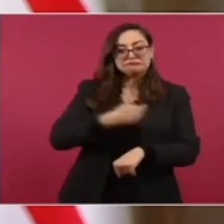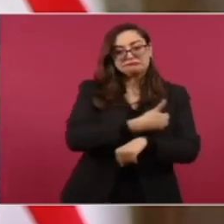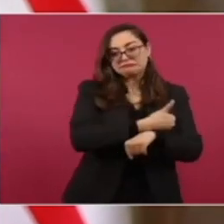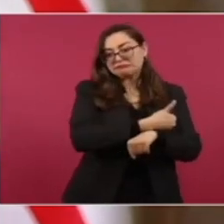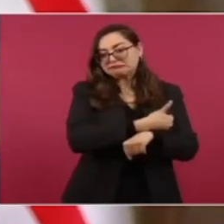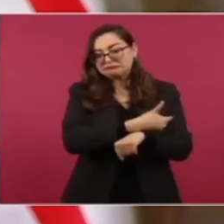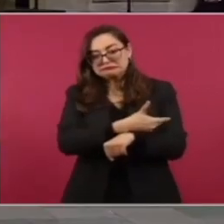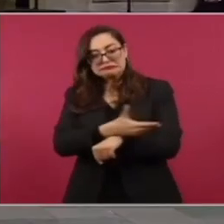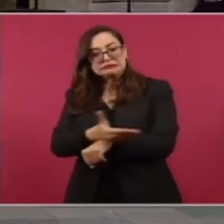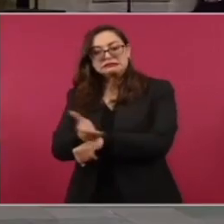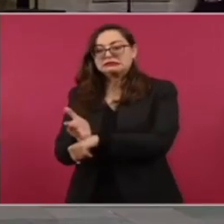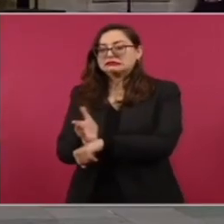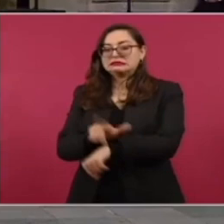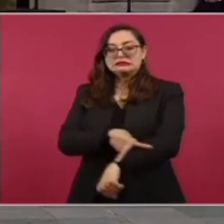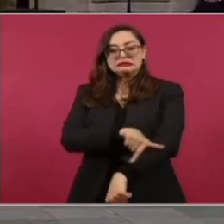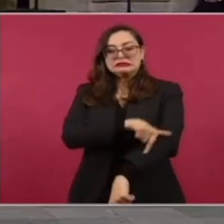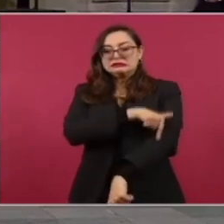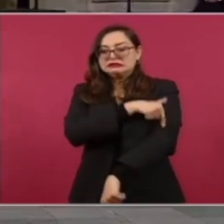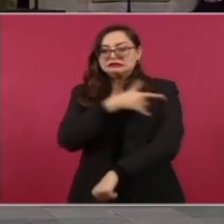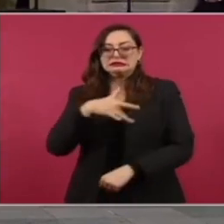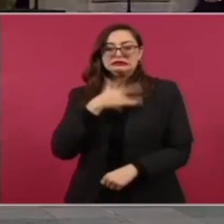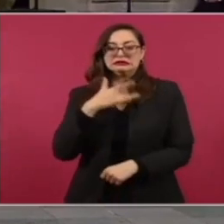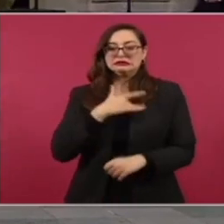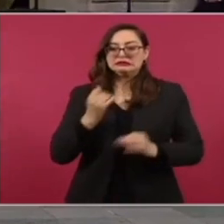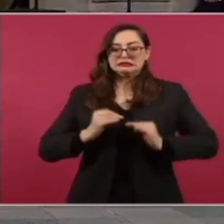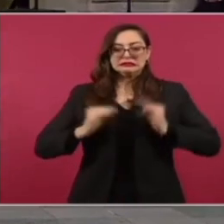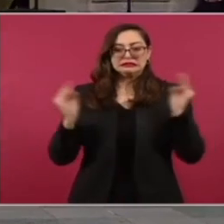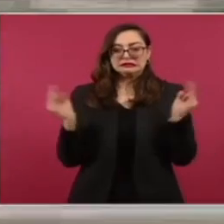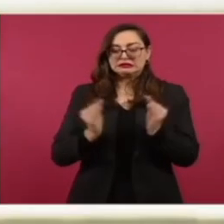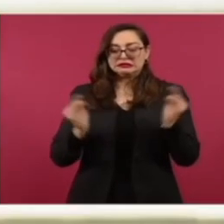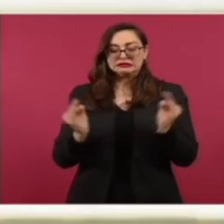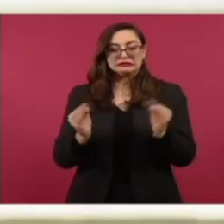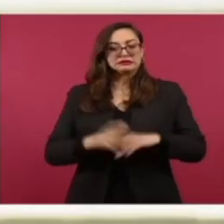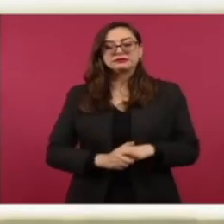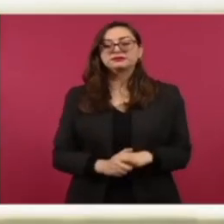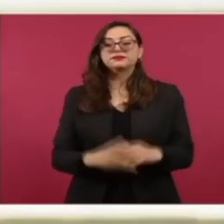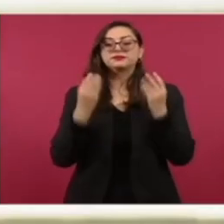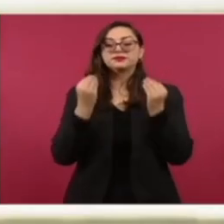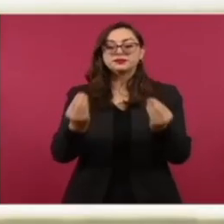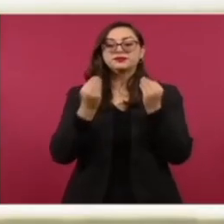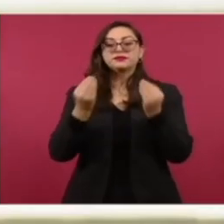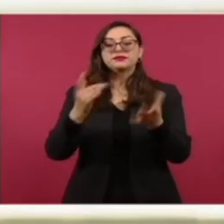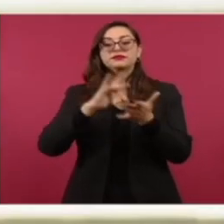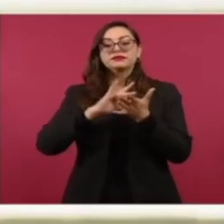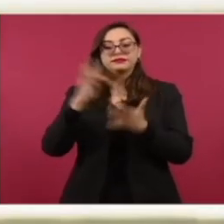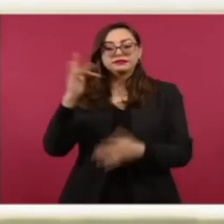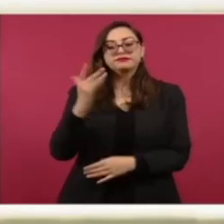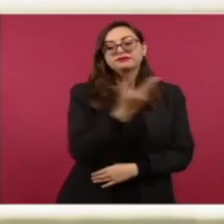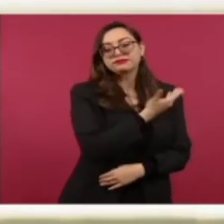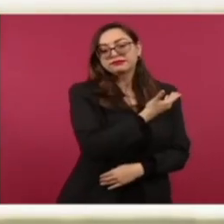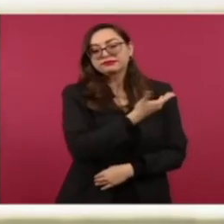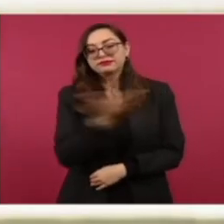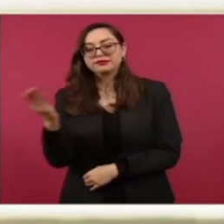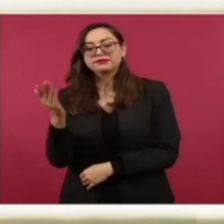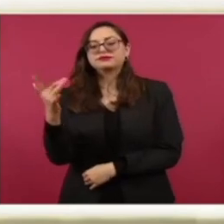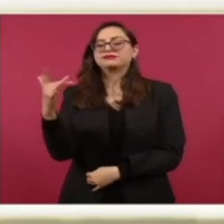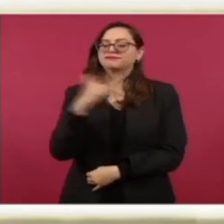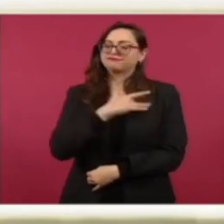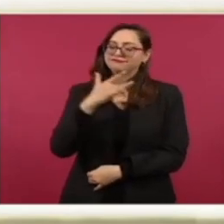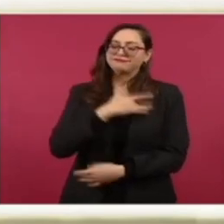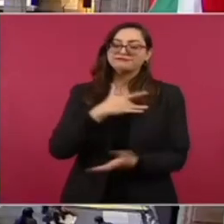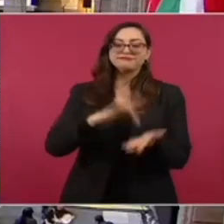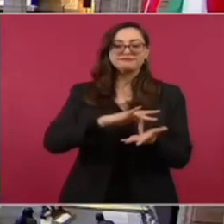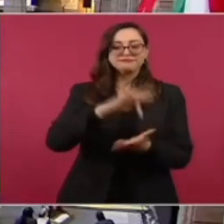hay mucho frío. Muchísimas gracias de todo corazón. Muchas